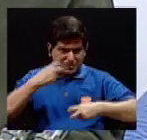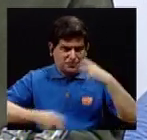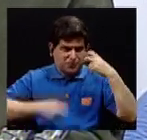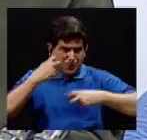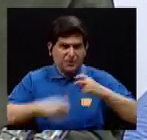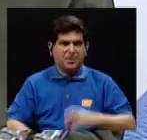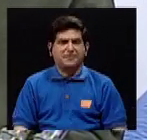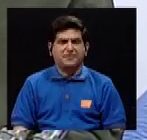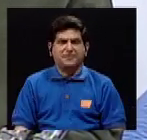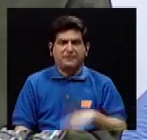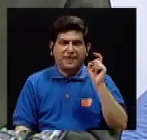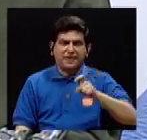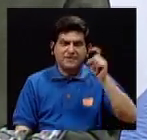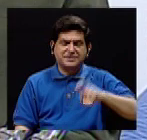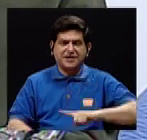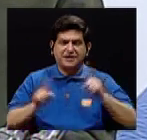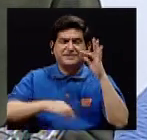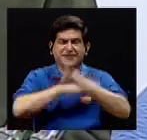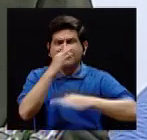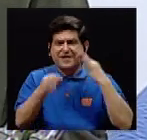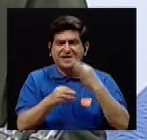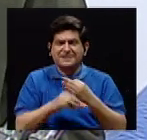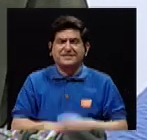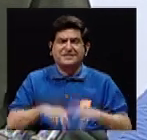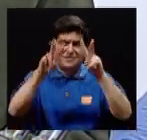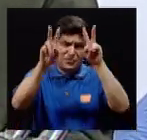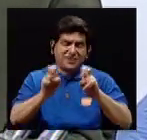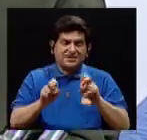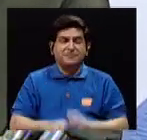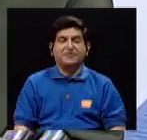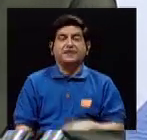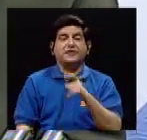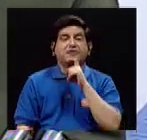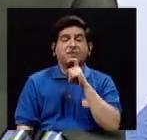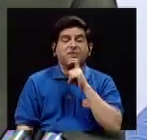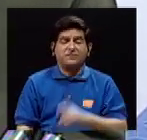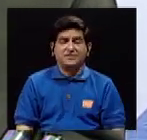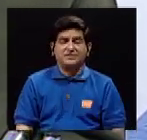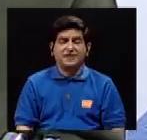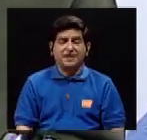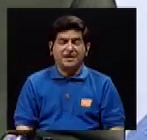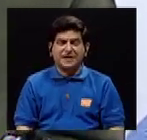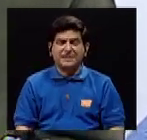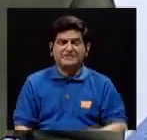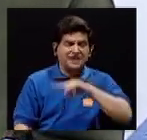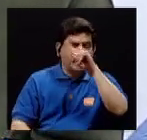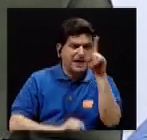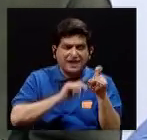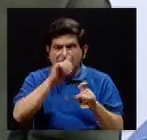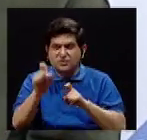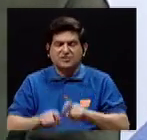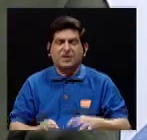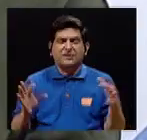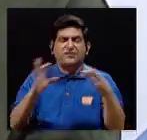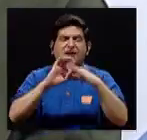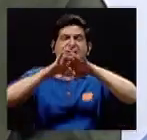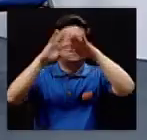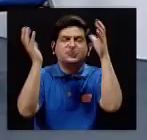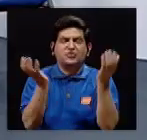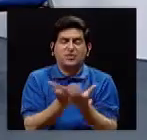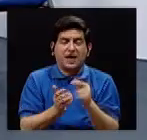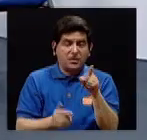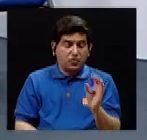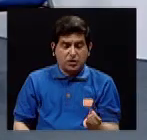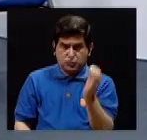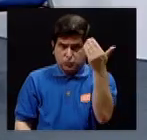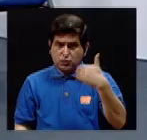problemática Porque habría que hac varios tipos de de pruebas claro mire lo difícil es el cuestionamiento que se hace con respecto a la globalización porque